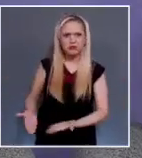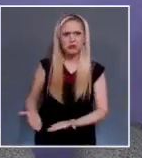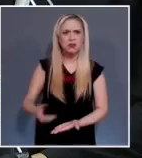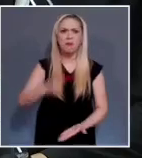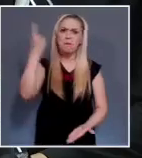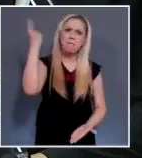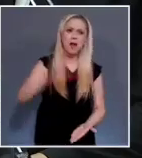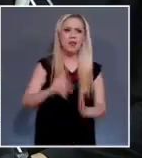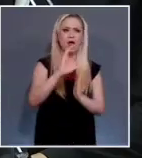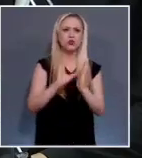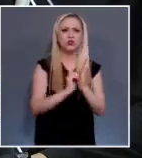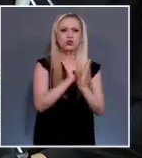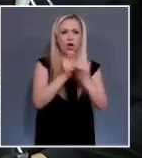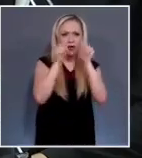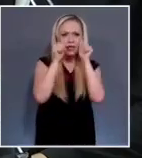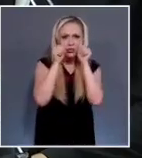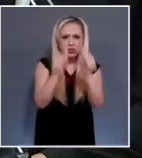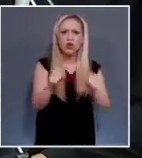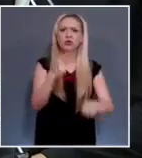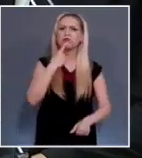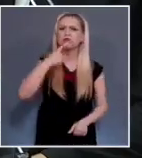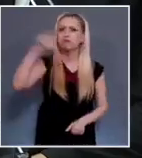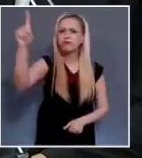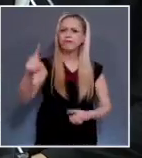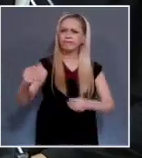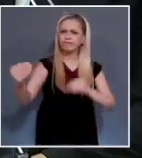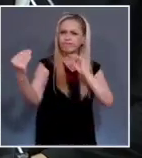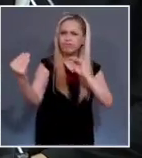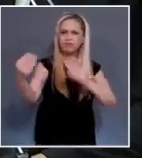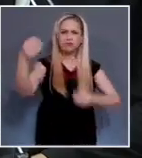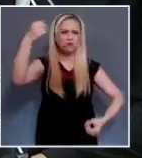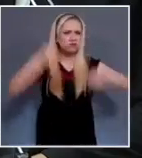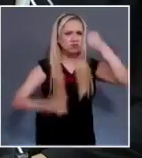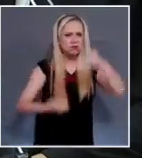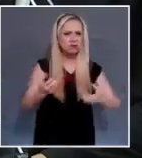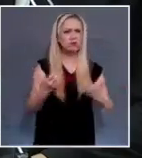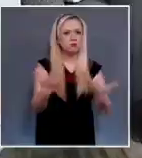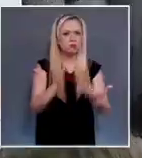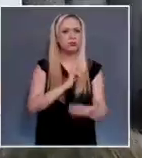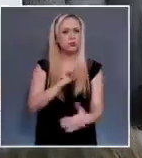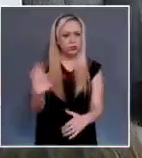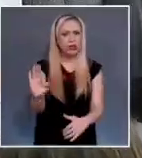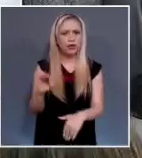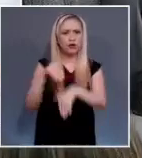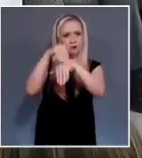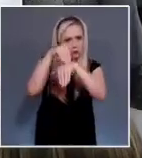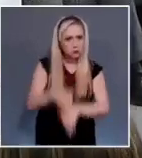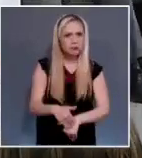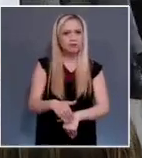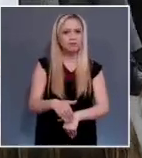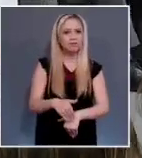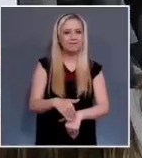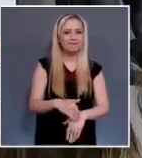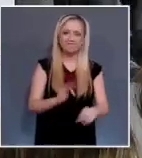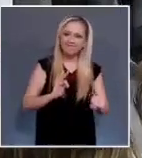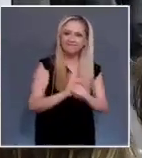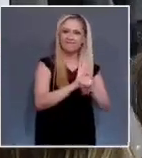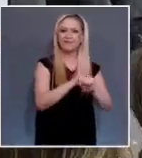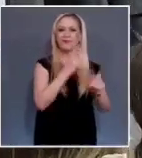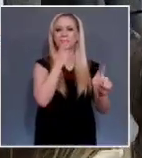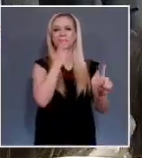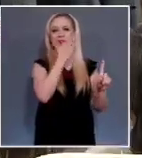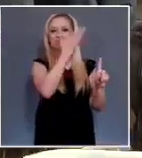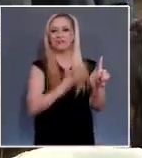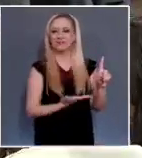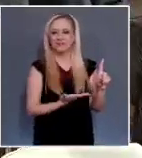Constitución, a la que juramos defender y obedecer. La directora general del Instituto Federal